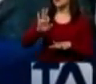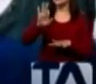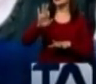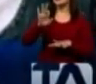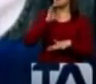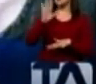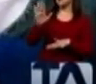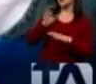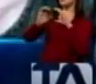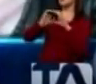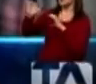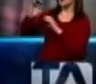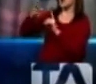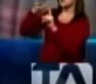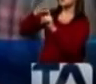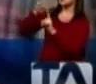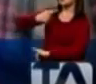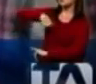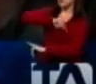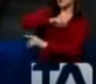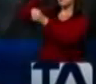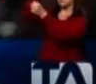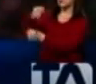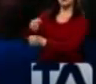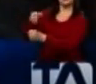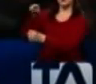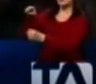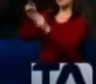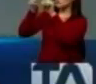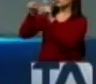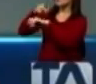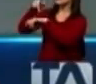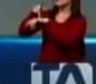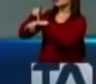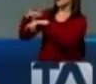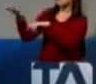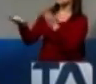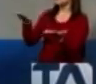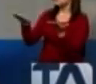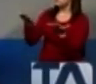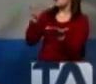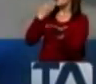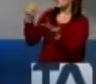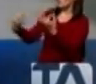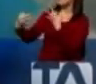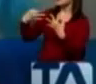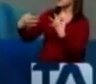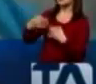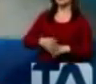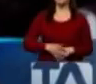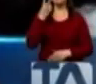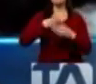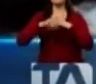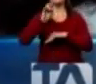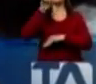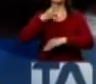otros pacientes, porque en estos diagnósticos, el diagnóstico precoz es importantísimo. Mi hijo desde los 2 meses de vida